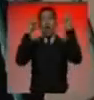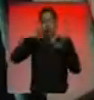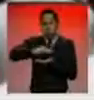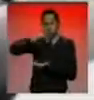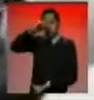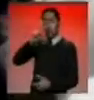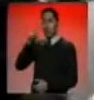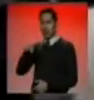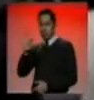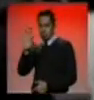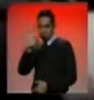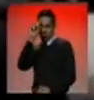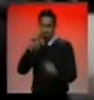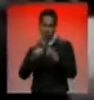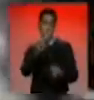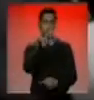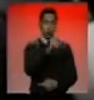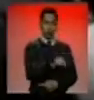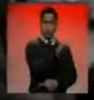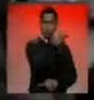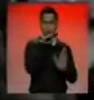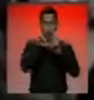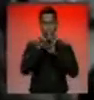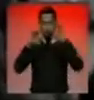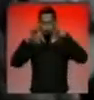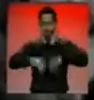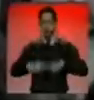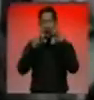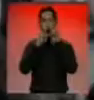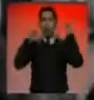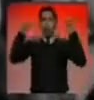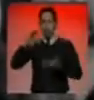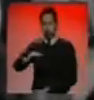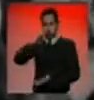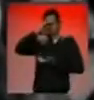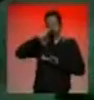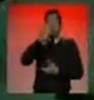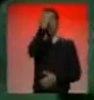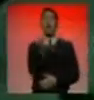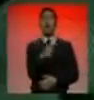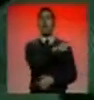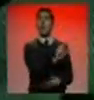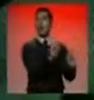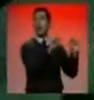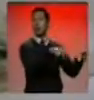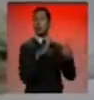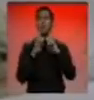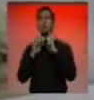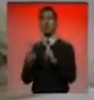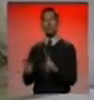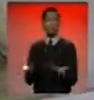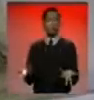1999 y 2001 tras el feriado bancario reportó rommel garzón en quito para gamma con la mejor cobertura del país